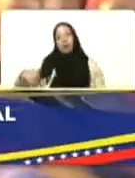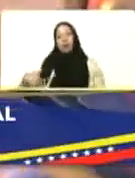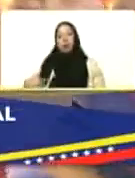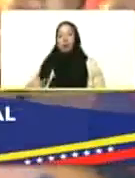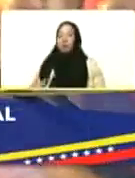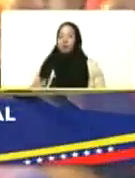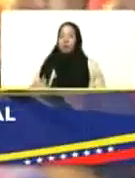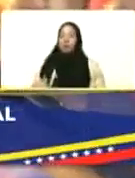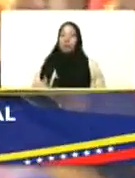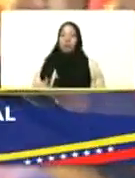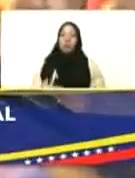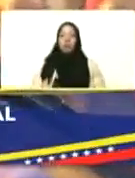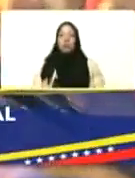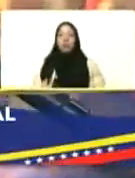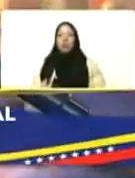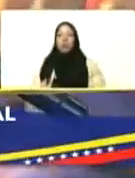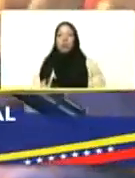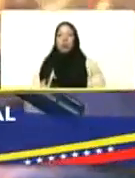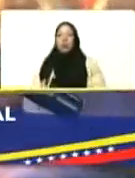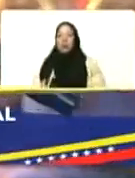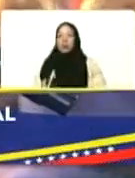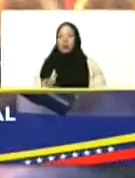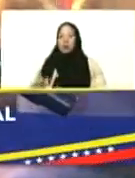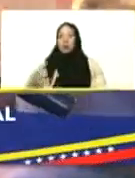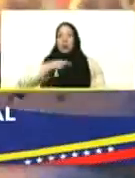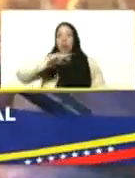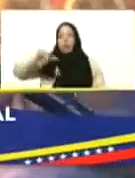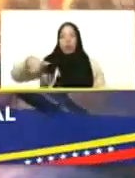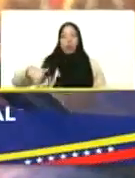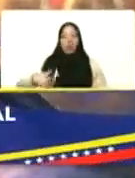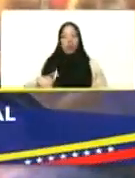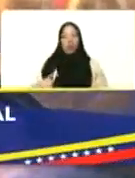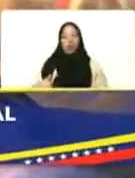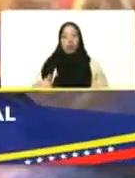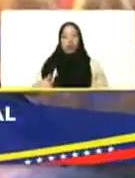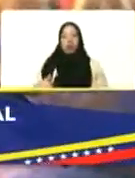primera combatiente, nuestra